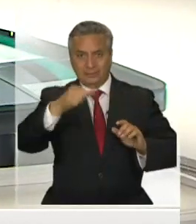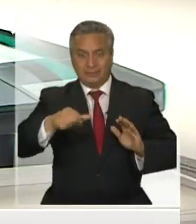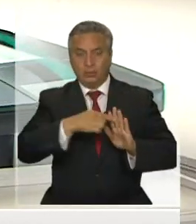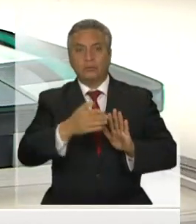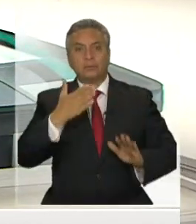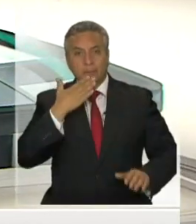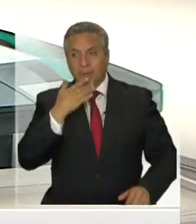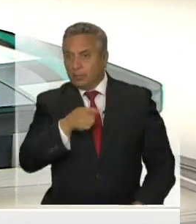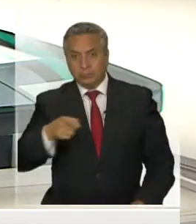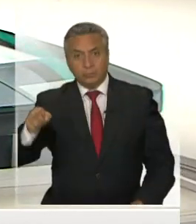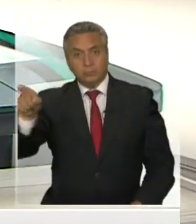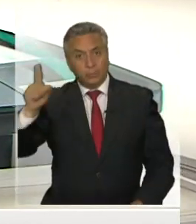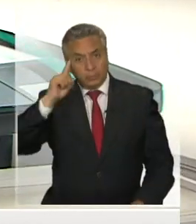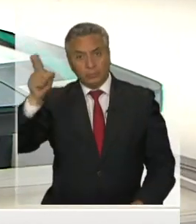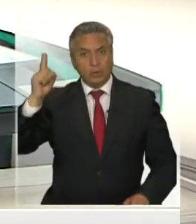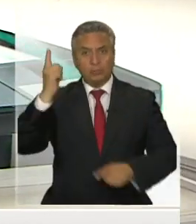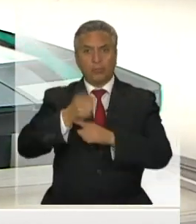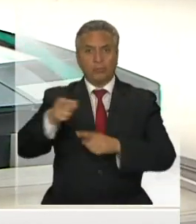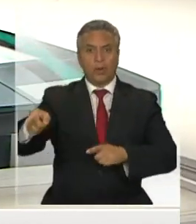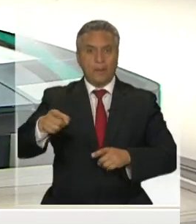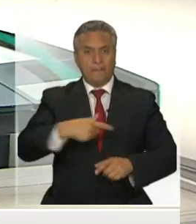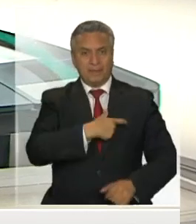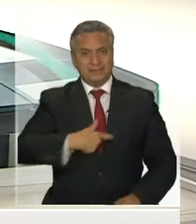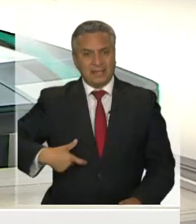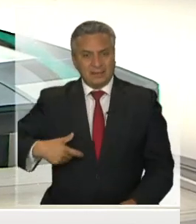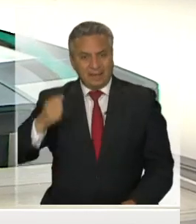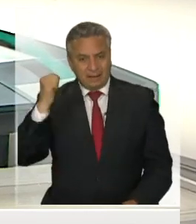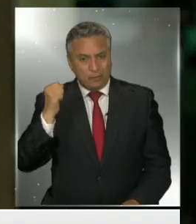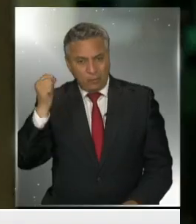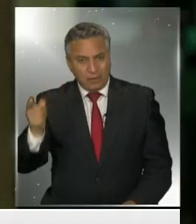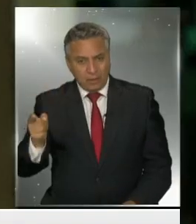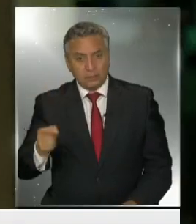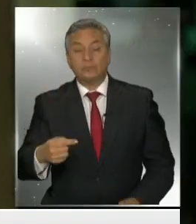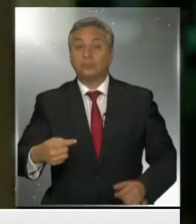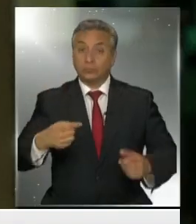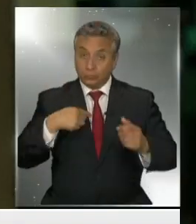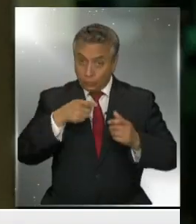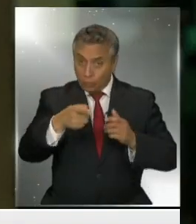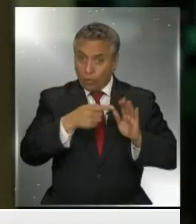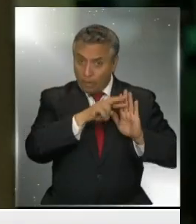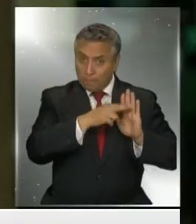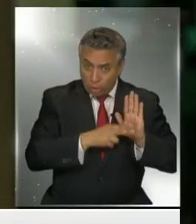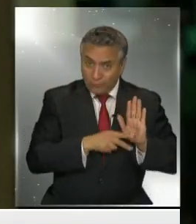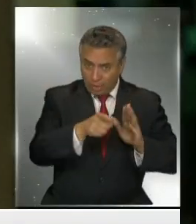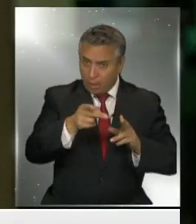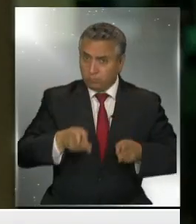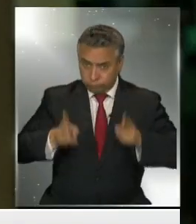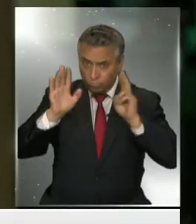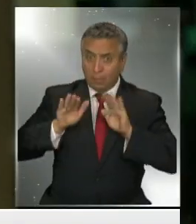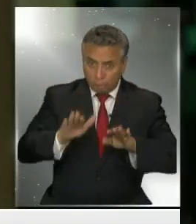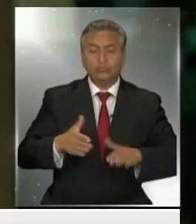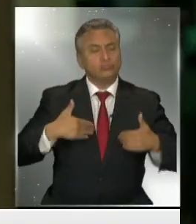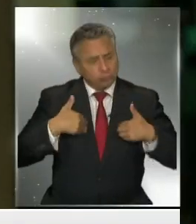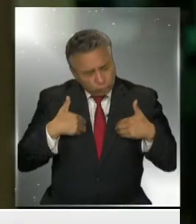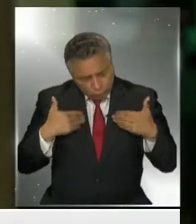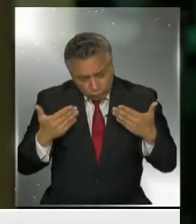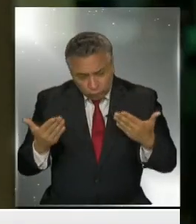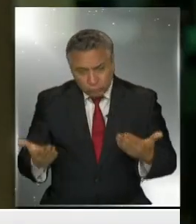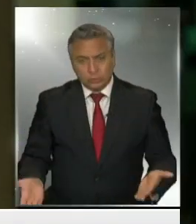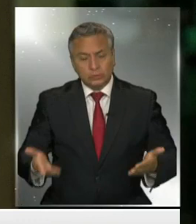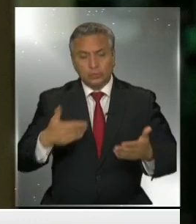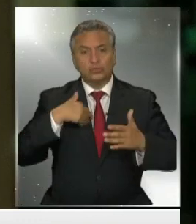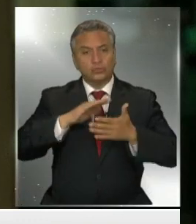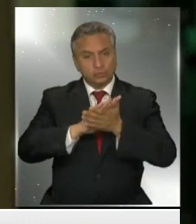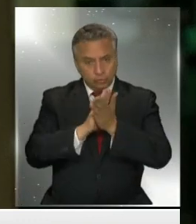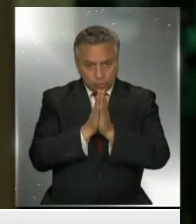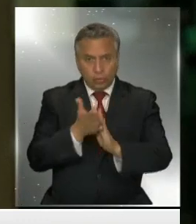mediante un decreto del presidente la reforzada de eso si lo apoyarían nosotros estamos disponibles efectivamente a todas las medidas que nos permitan